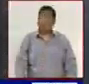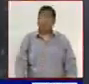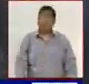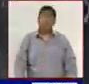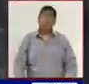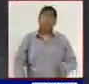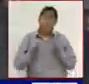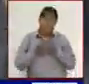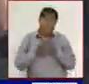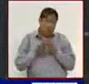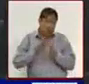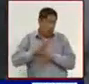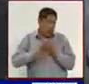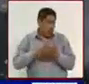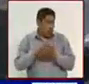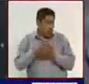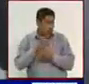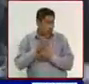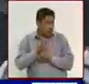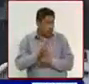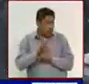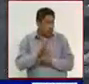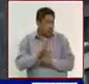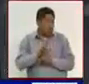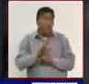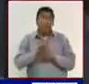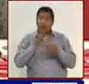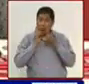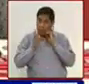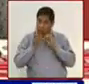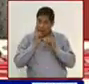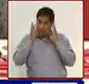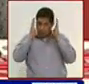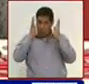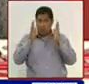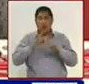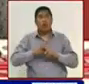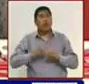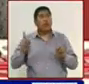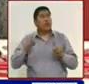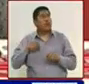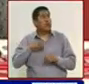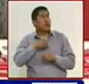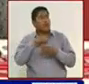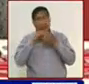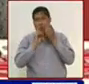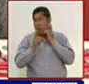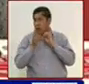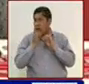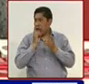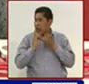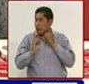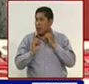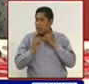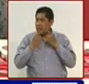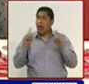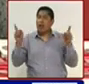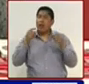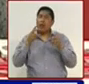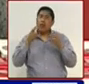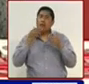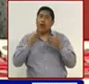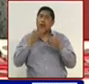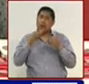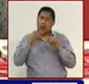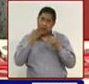O sea, con todas las presiones estamos atendiendo y estamos dialogando. Pero cuando estamos dialogando salen,